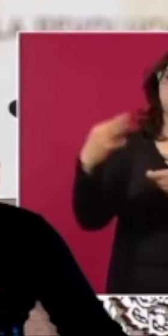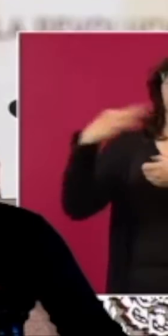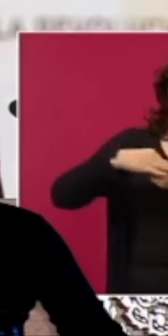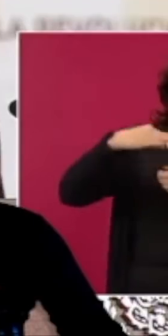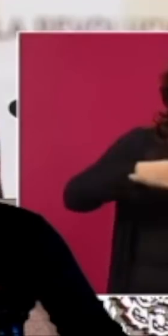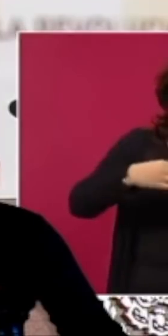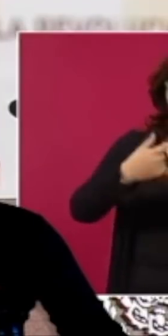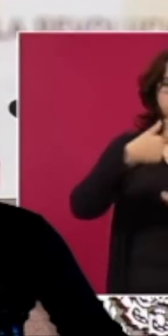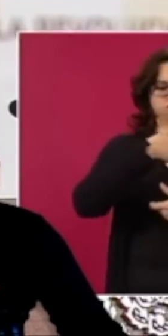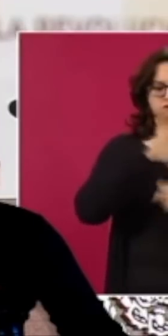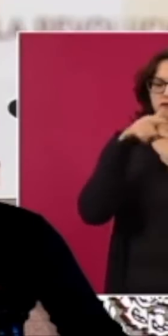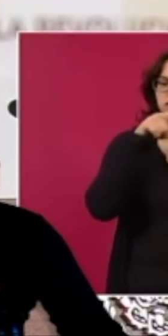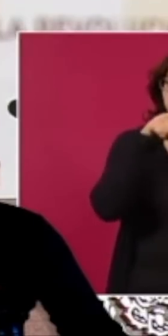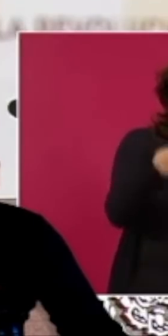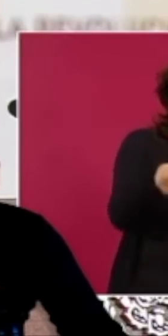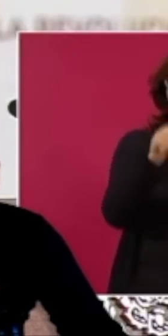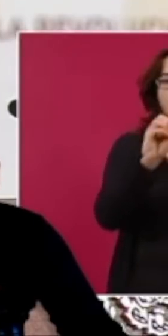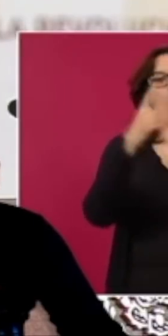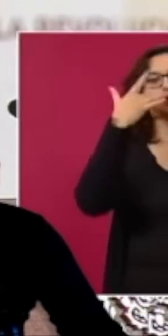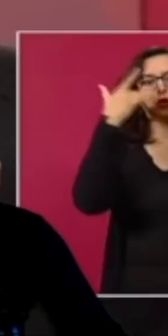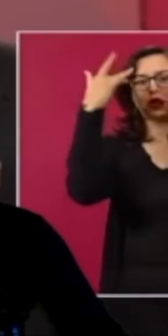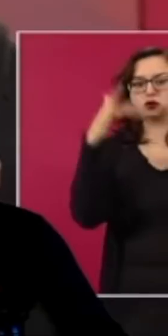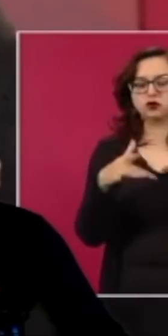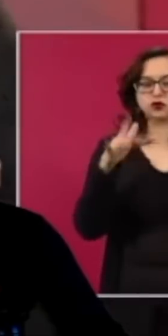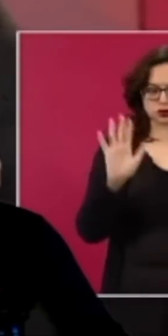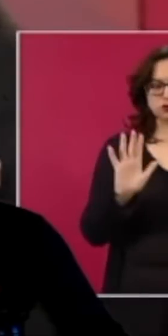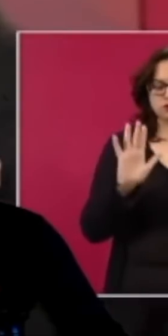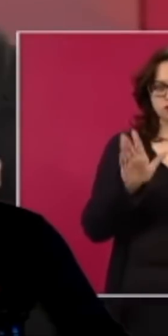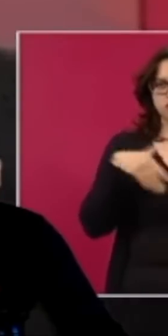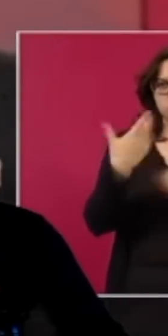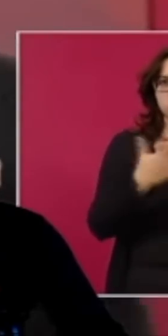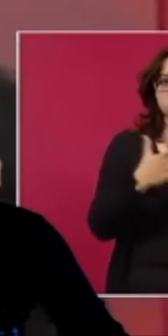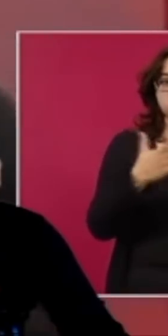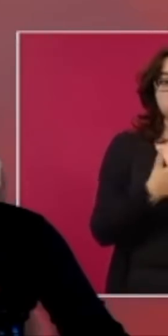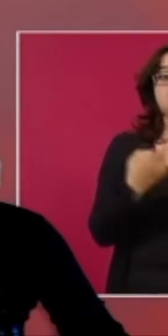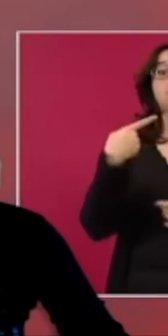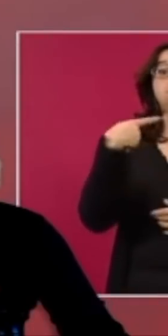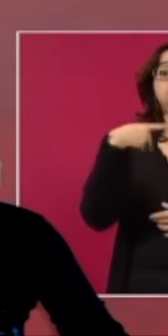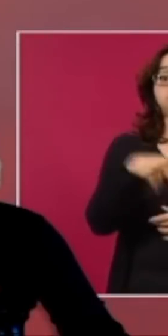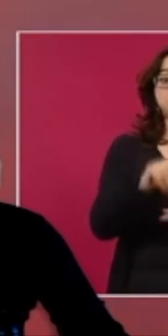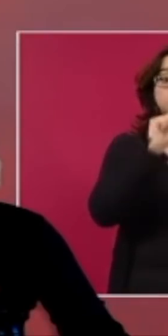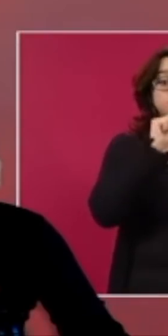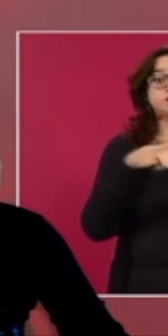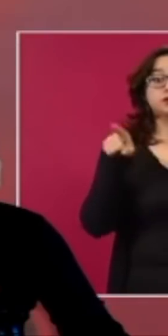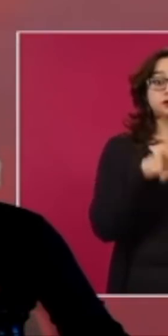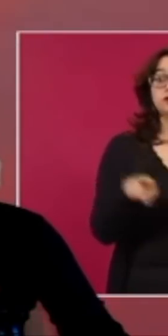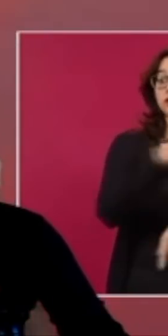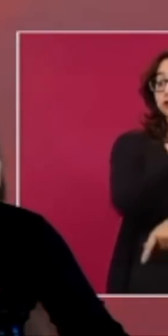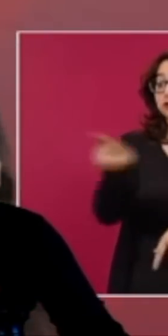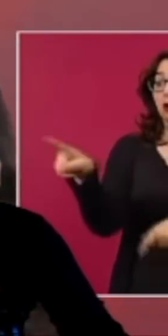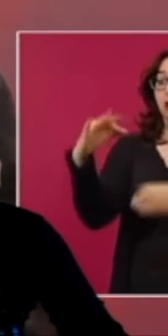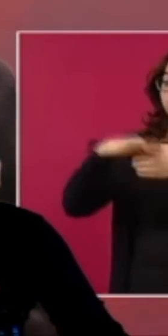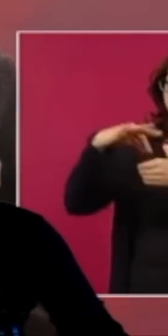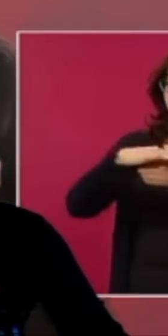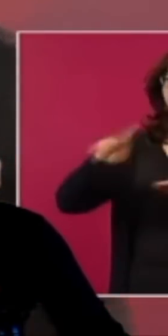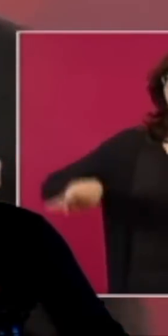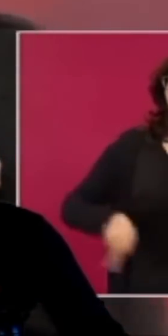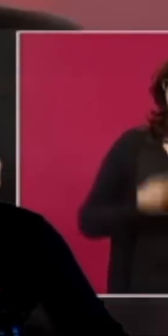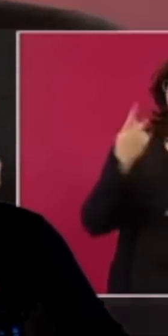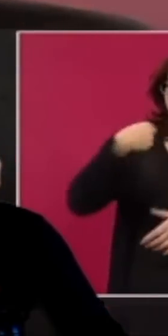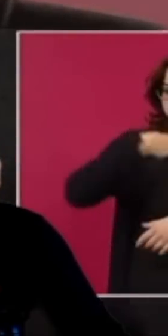que continúe en la presidencia, pues voy a terminar. Vamos a concluir y vamos a